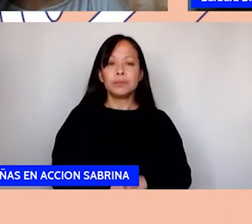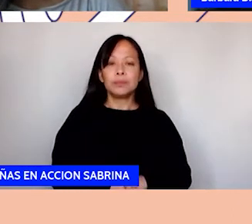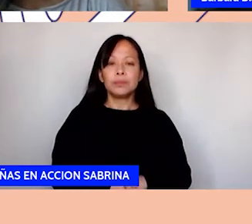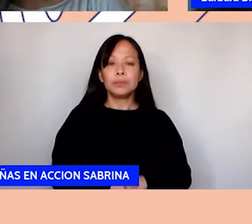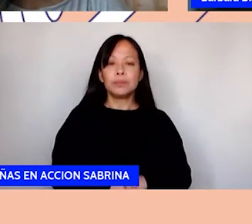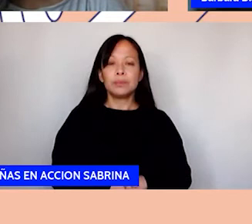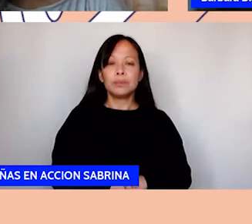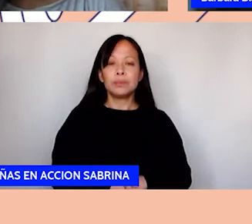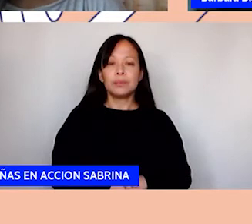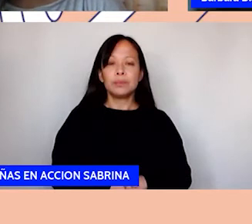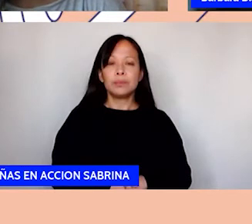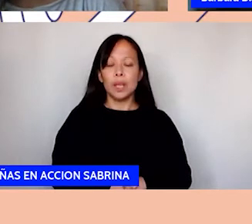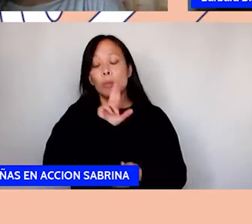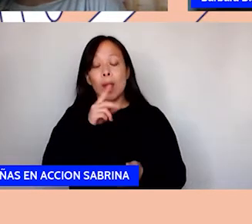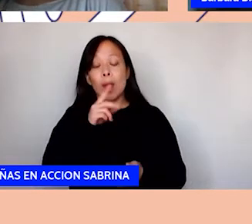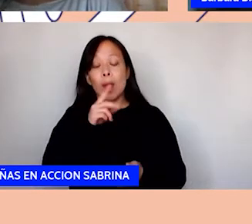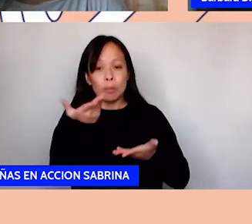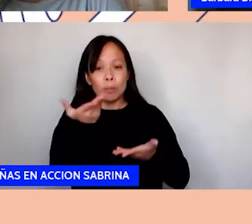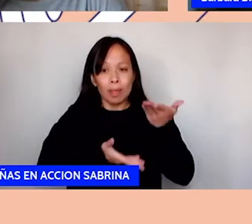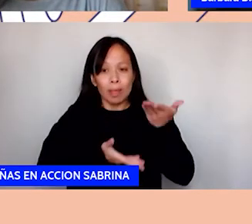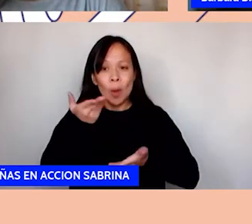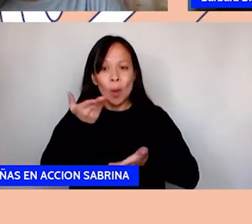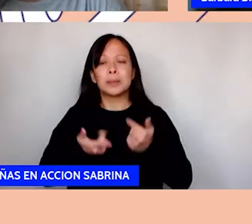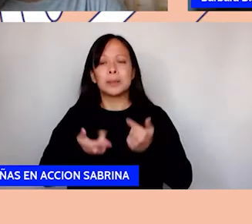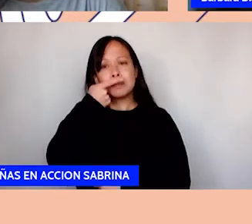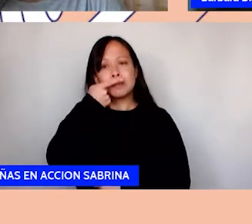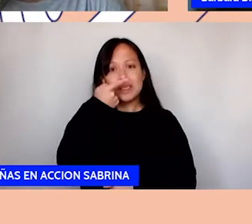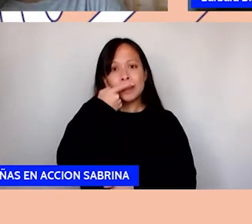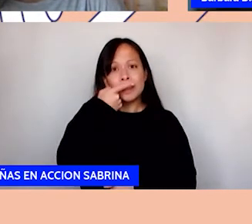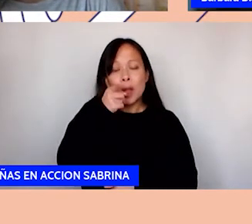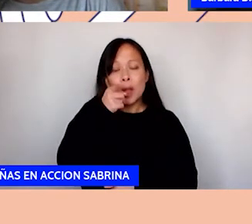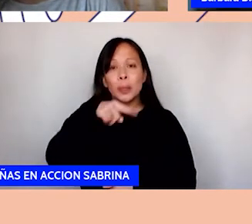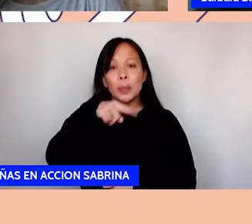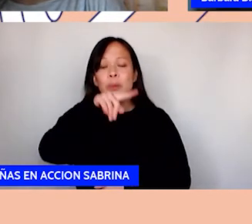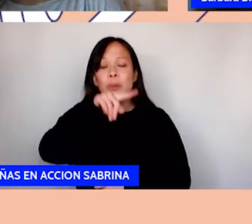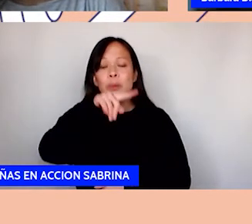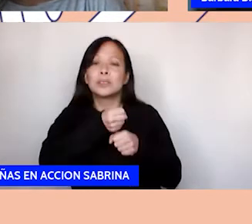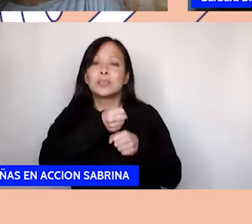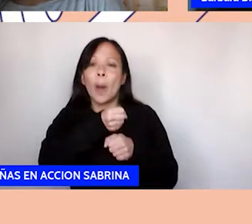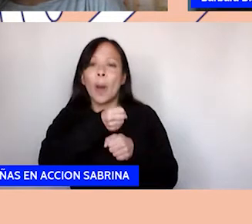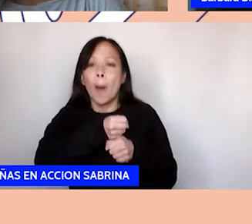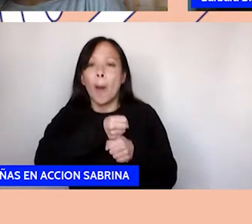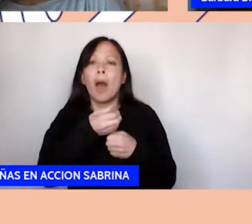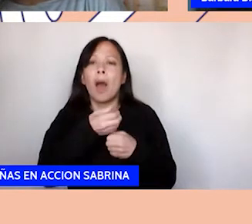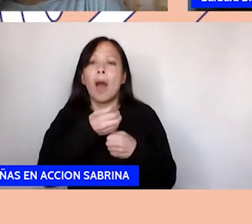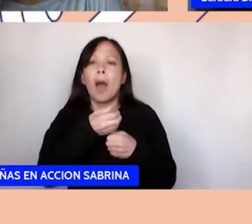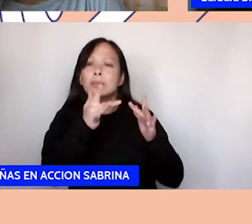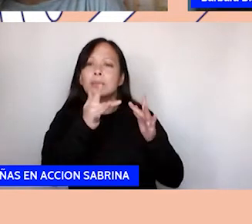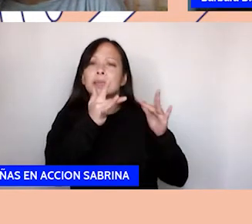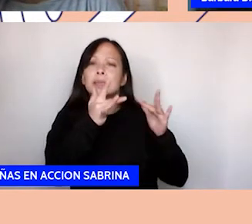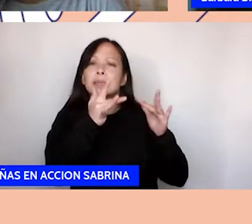están haciendo en el tema de tecnología y creo que podemos enlazarlo muy bien con lo que están